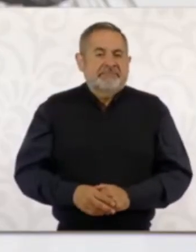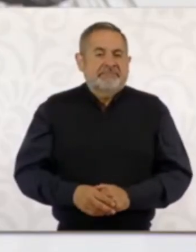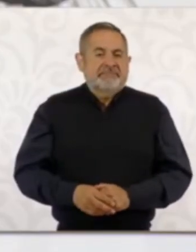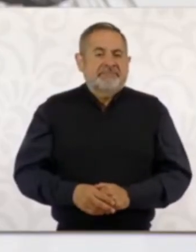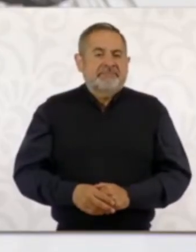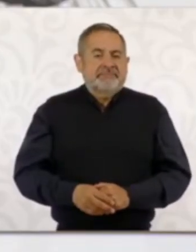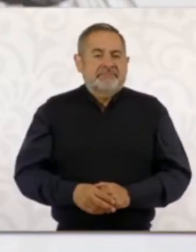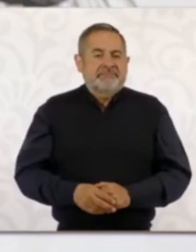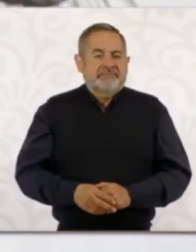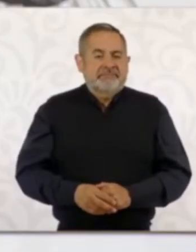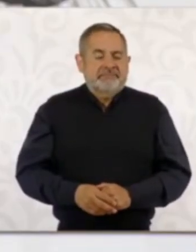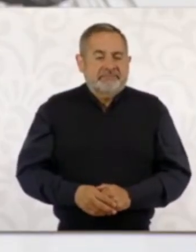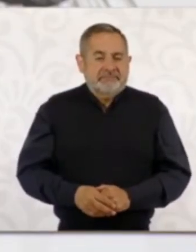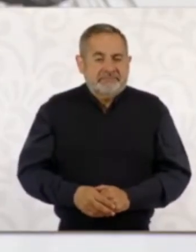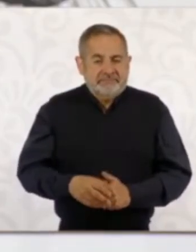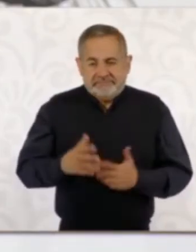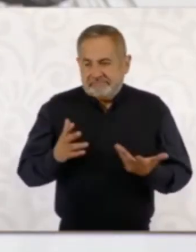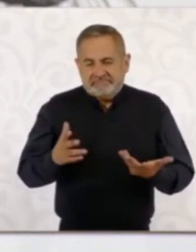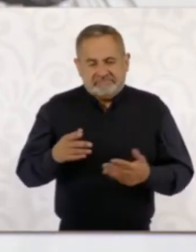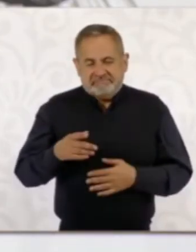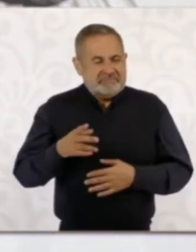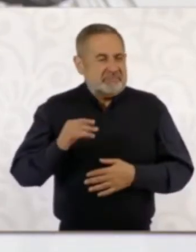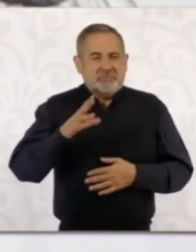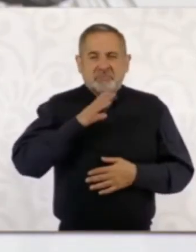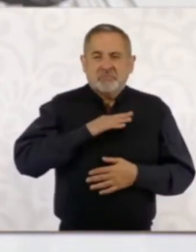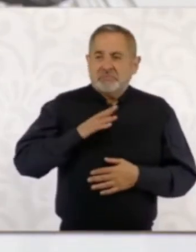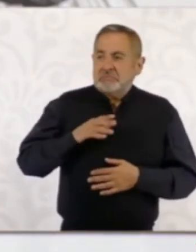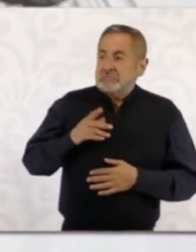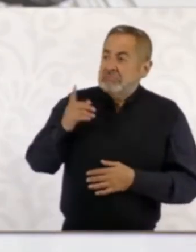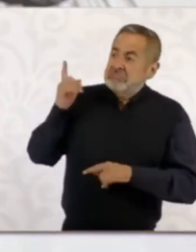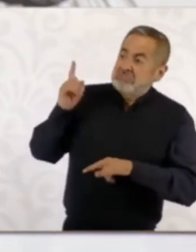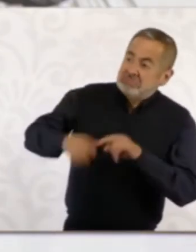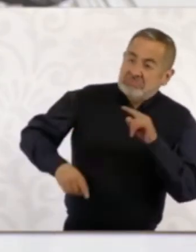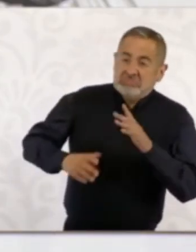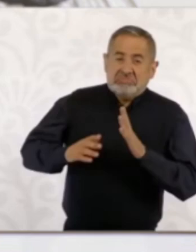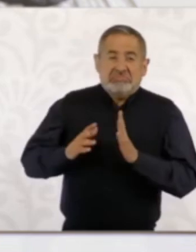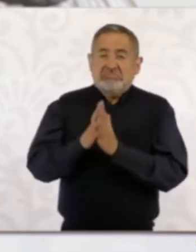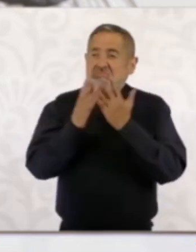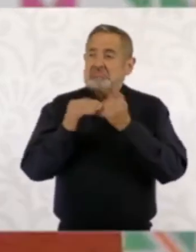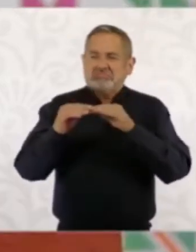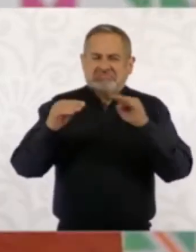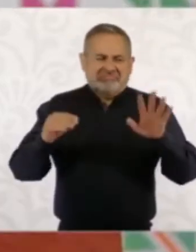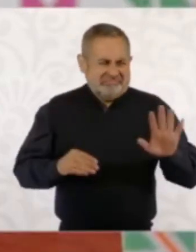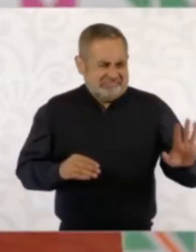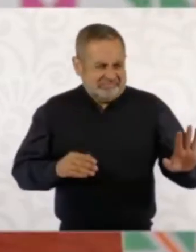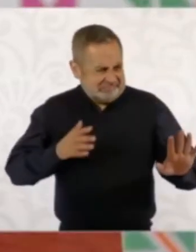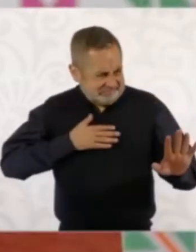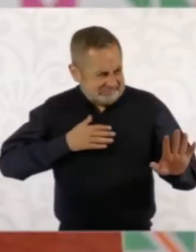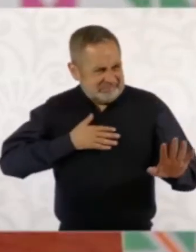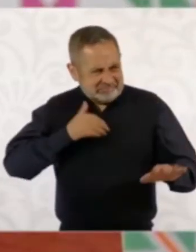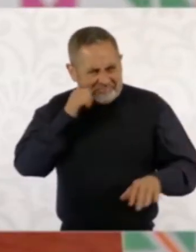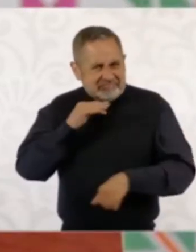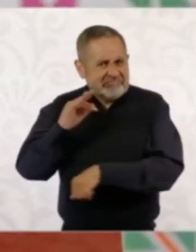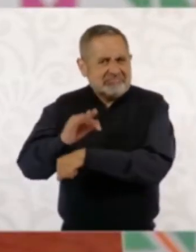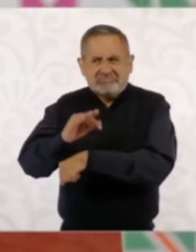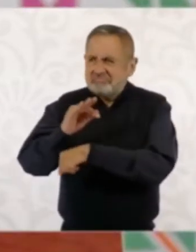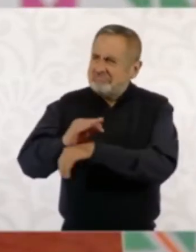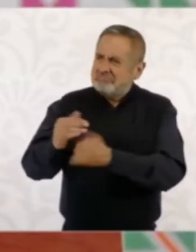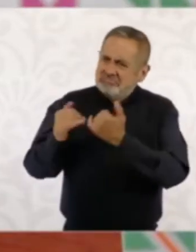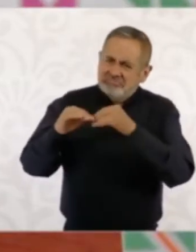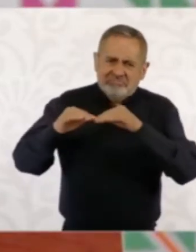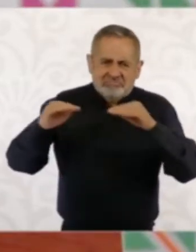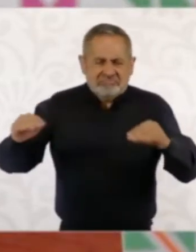Entonces, ni antidemocracia, ni autoritarismo por el que luchamos siempre, contra lo que luchamos